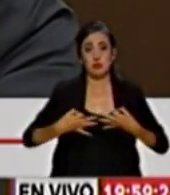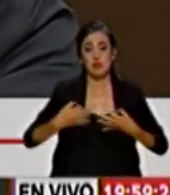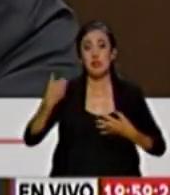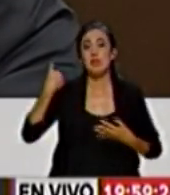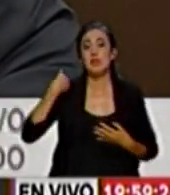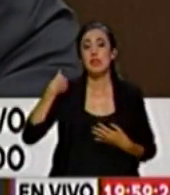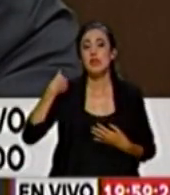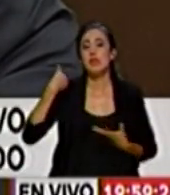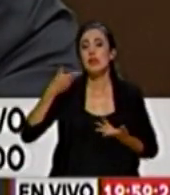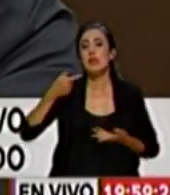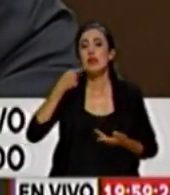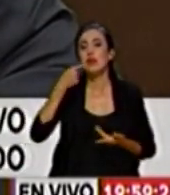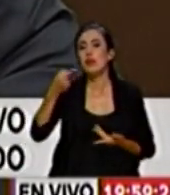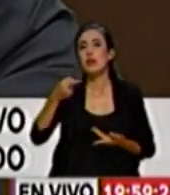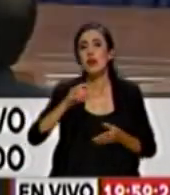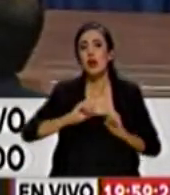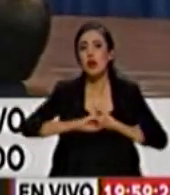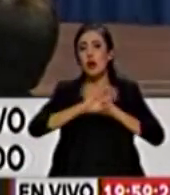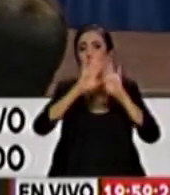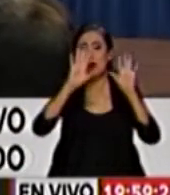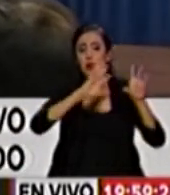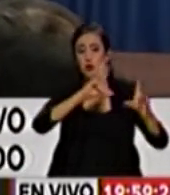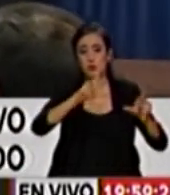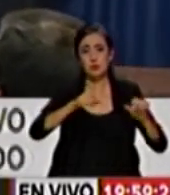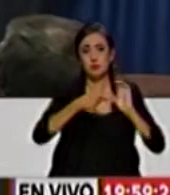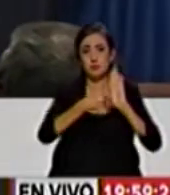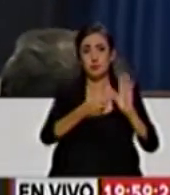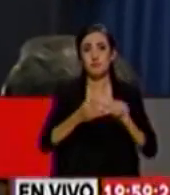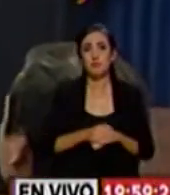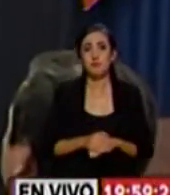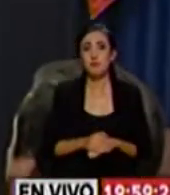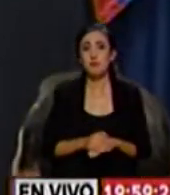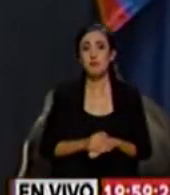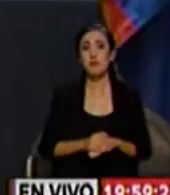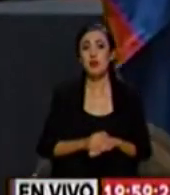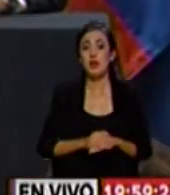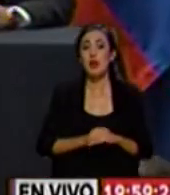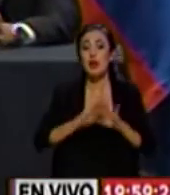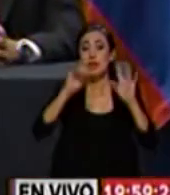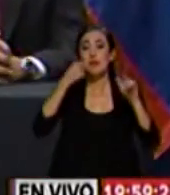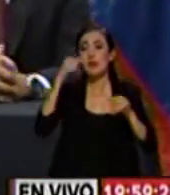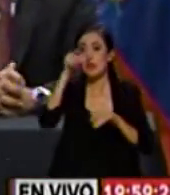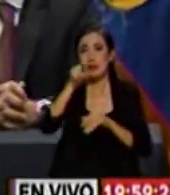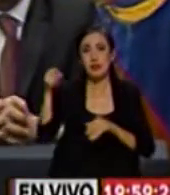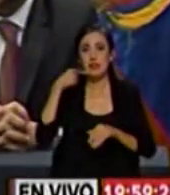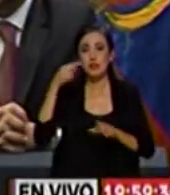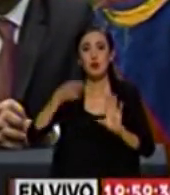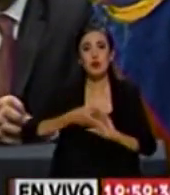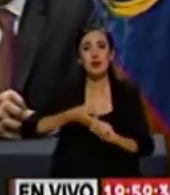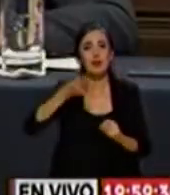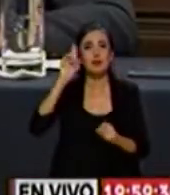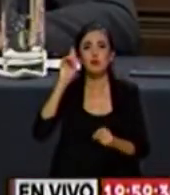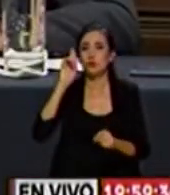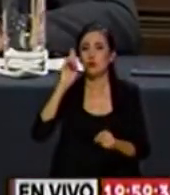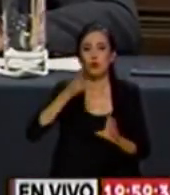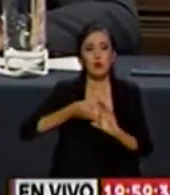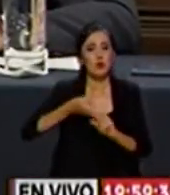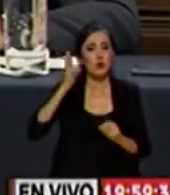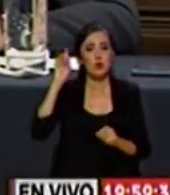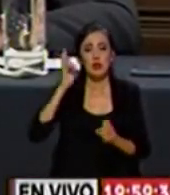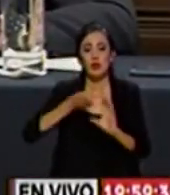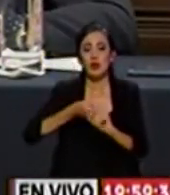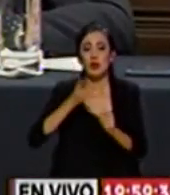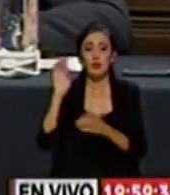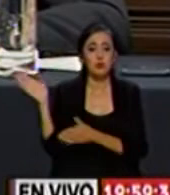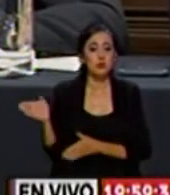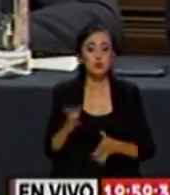dice que hay un claro peculado. Tras los recientes hechos, Granda indicó que presentó su renuncia ante el primer mandatario a los cargos que desempeña